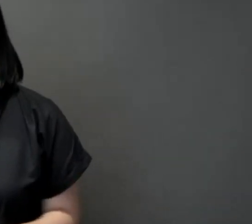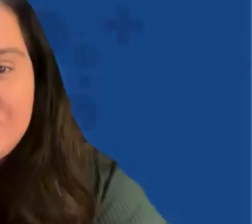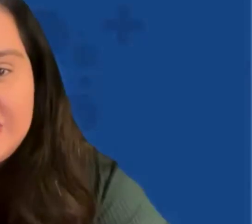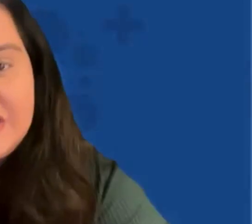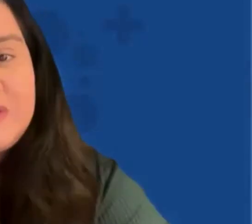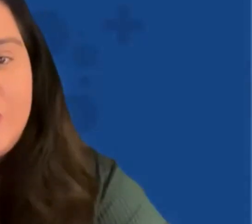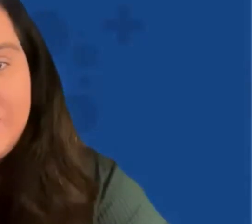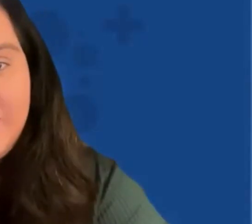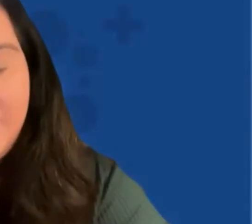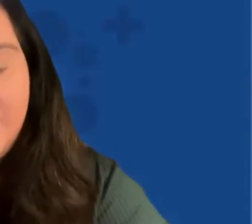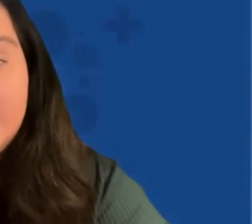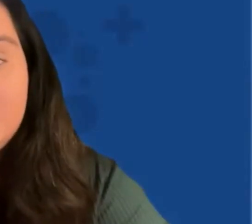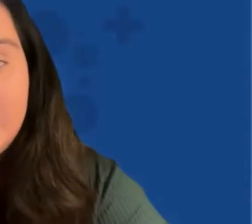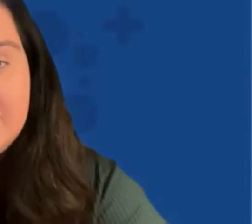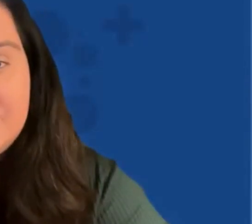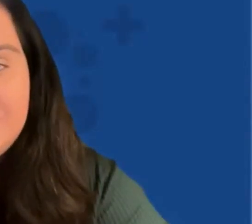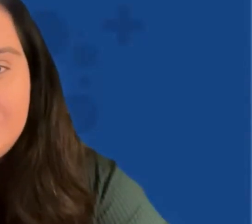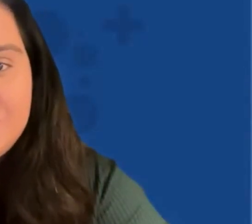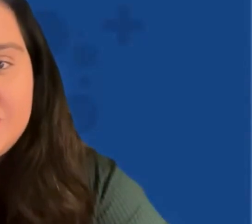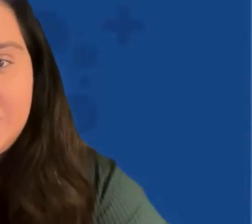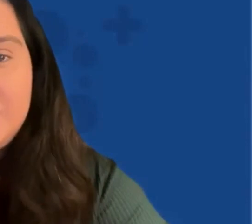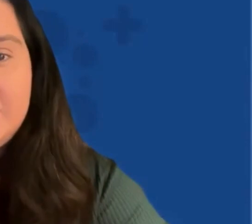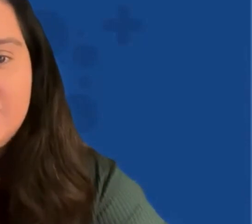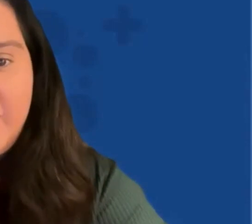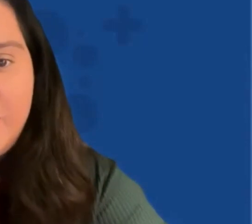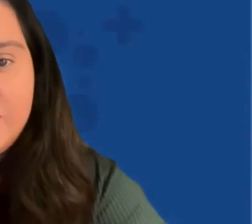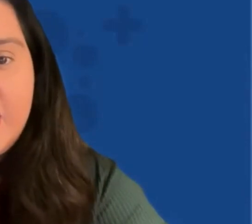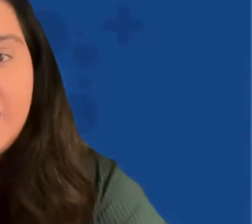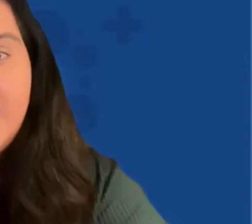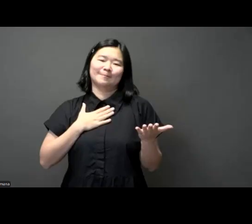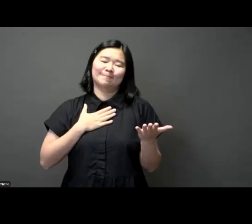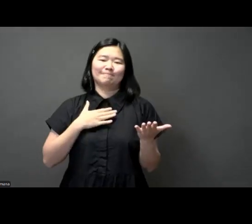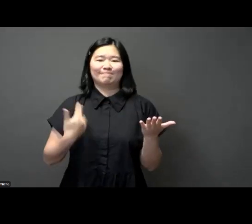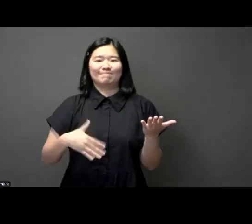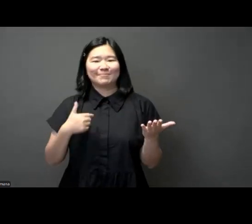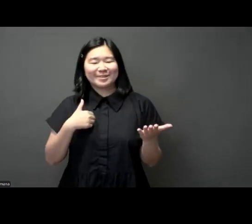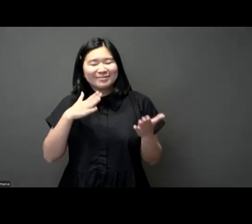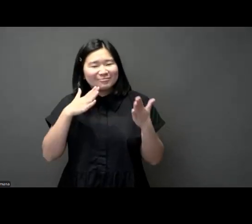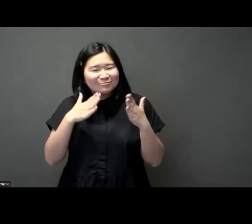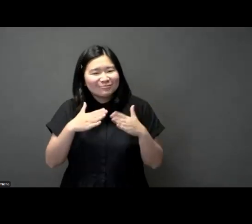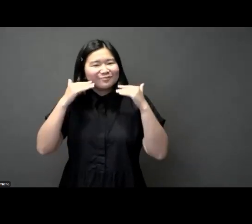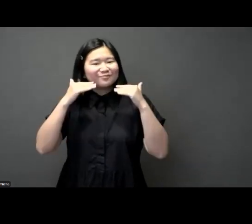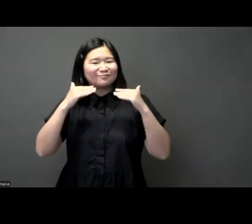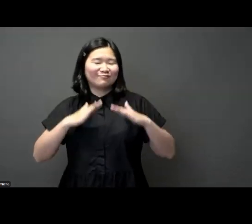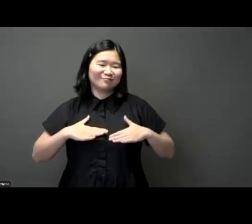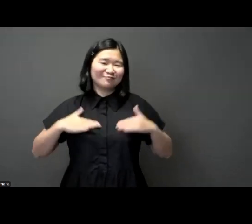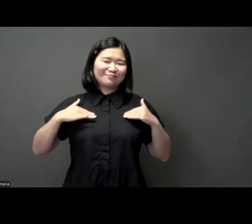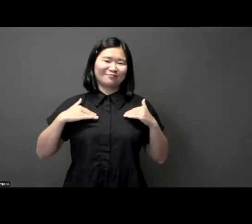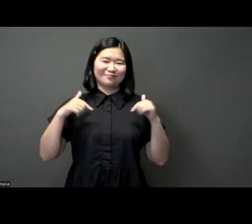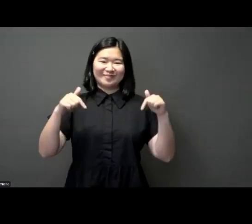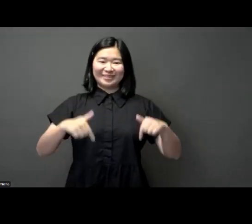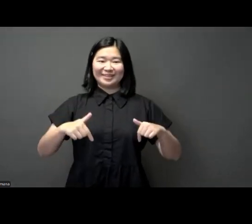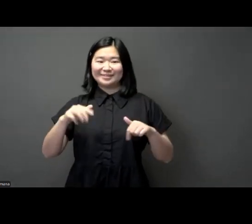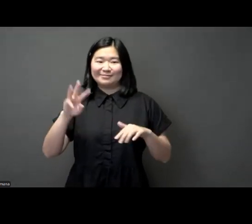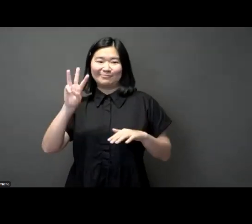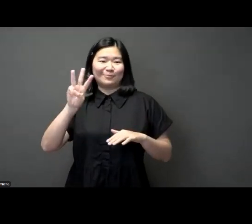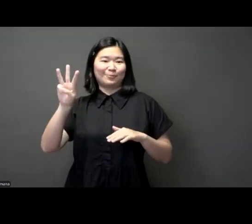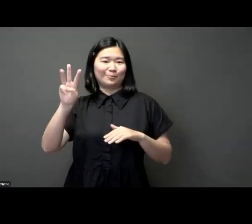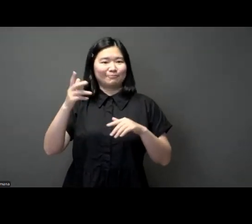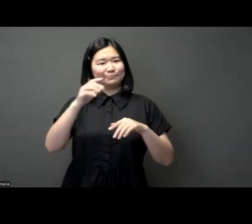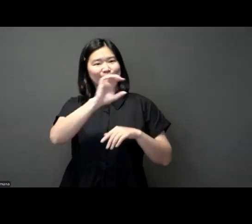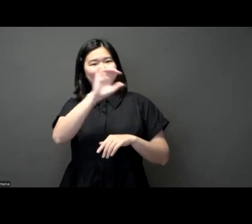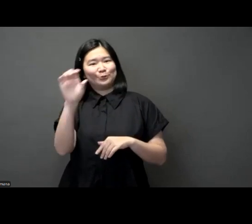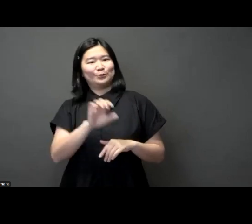la bienvenida al research-based seminario webinar on addressing del social día de hoy determinants sobre of health cómo abordar los to determinantes sociales accelerate de la disease salud para acelerar elimination. la This eliminación de session las